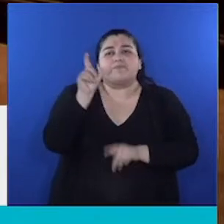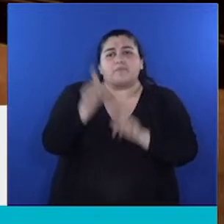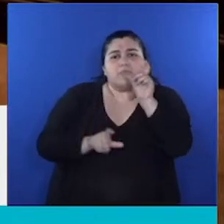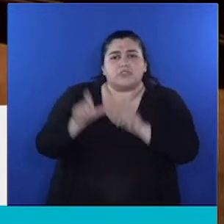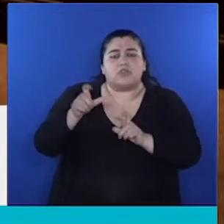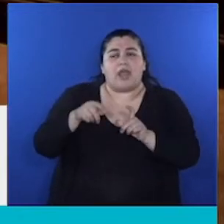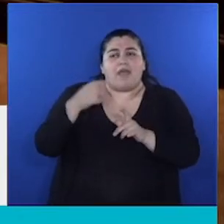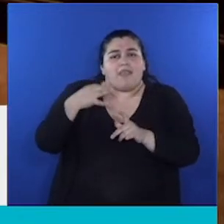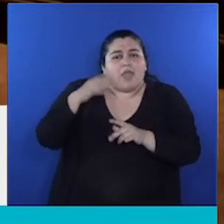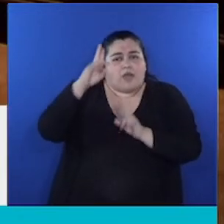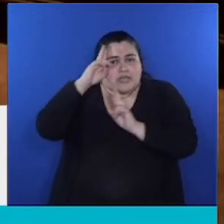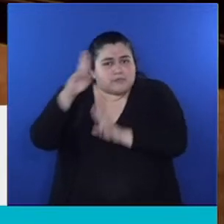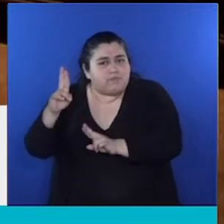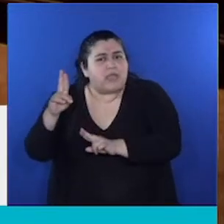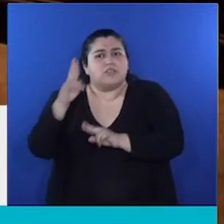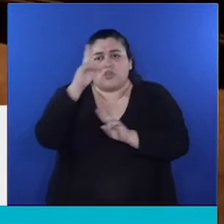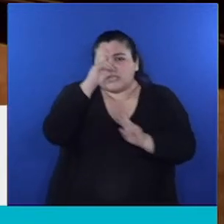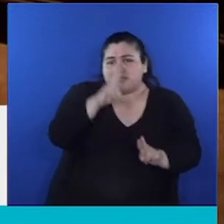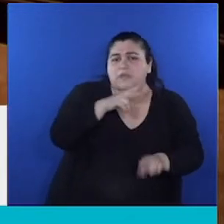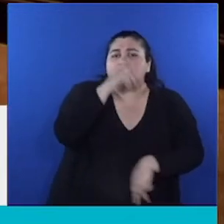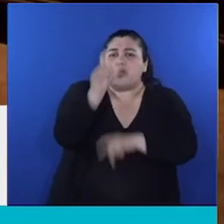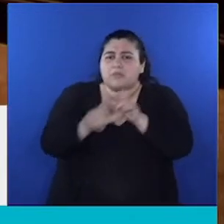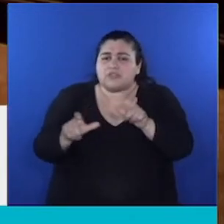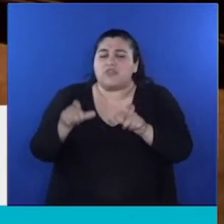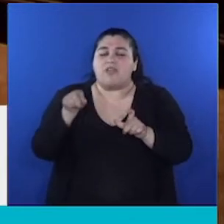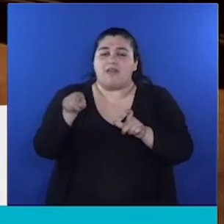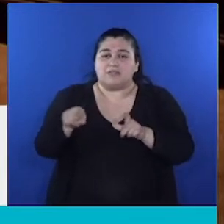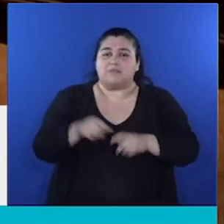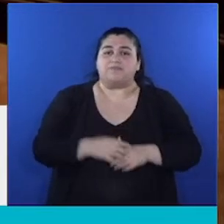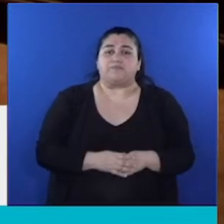para todos sus conciudadanos por el ejercicio